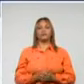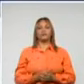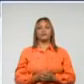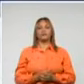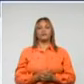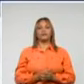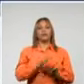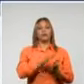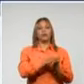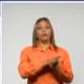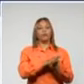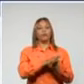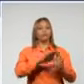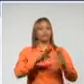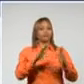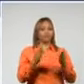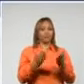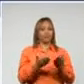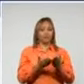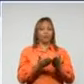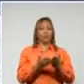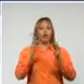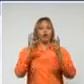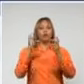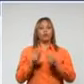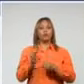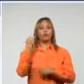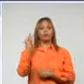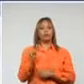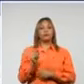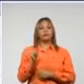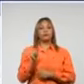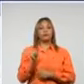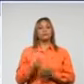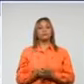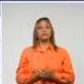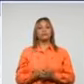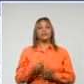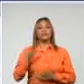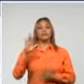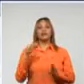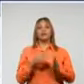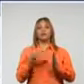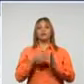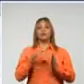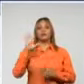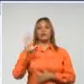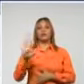una incidencia, o sea, el número de casos de